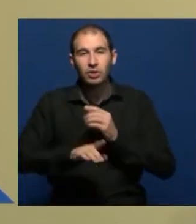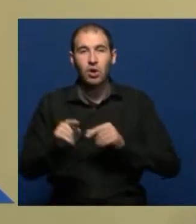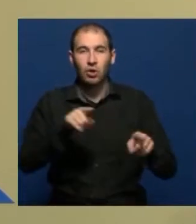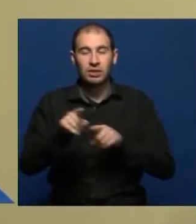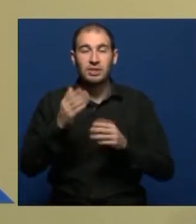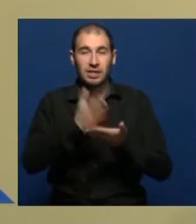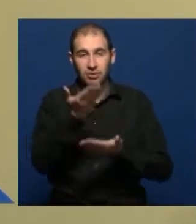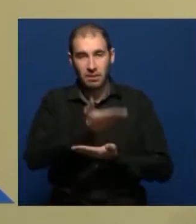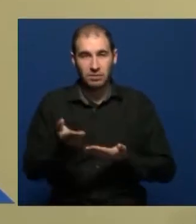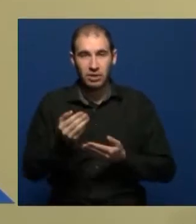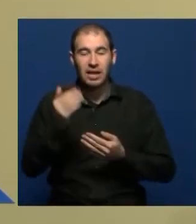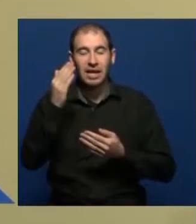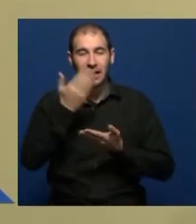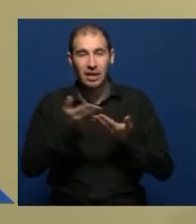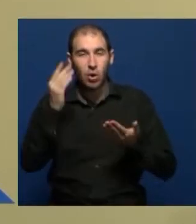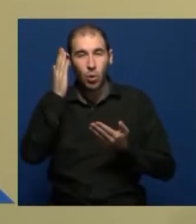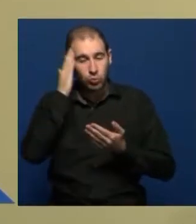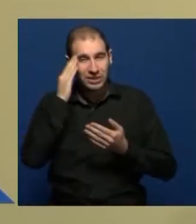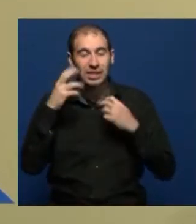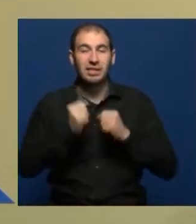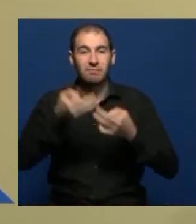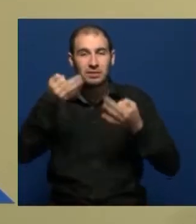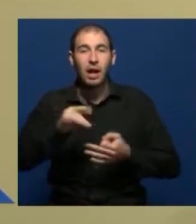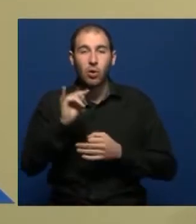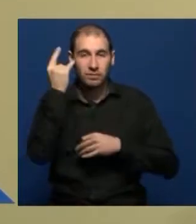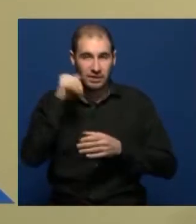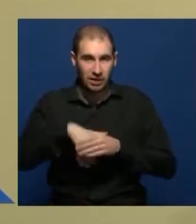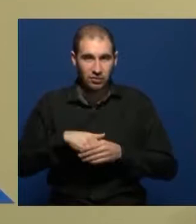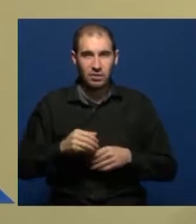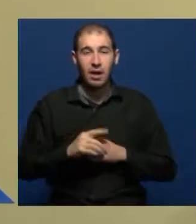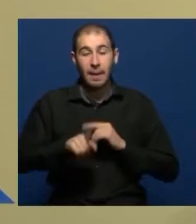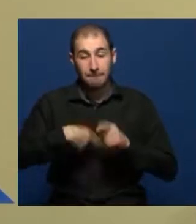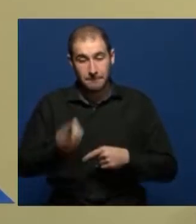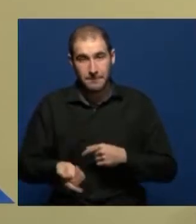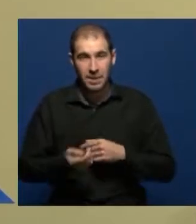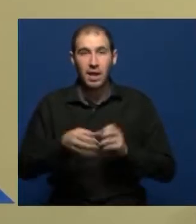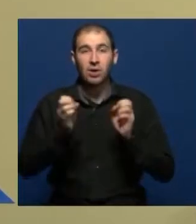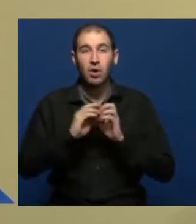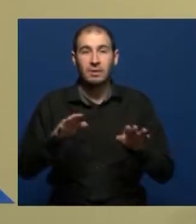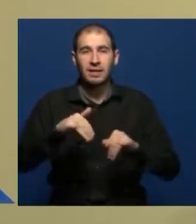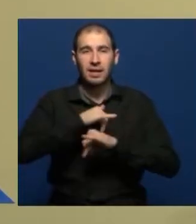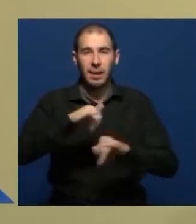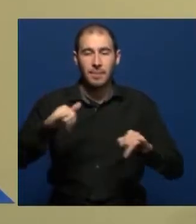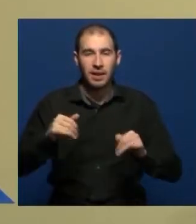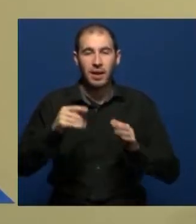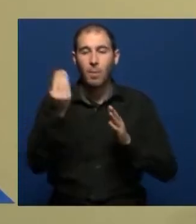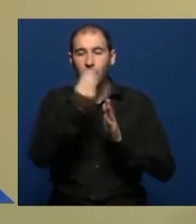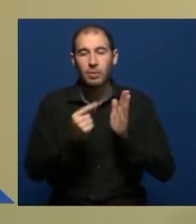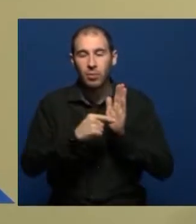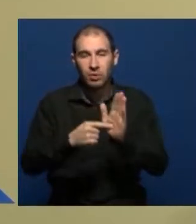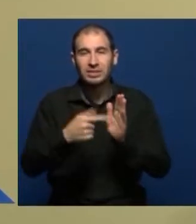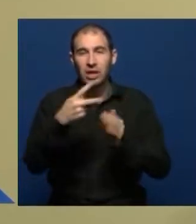de Derechos Humanos, Género y Cultura de la Secretaría de Bienestar Universitario, mañana lanzan una campaña gráfica que se